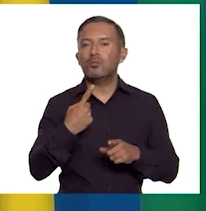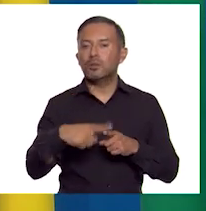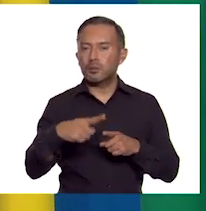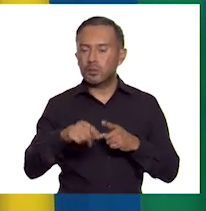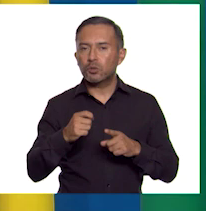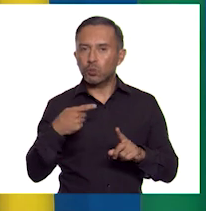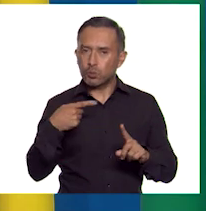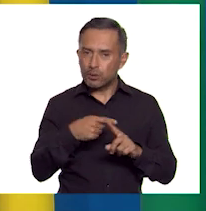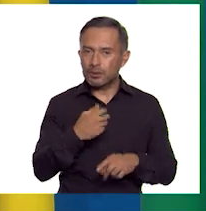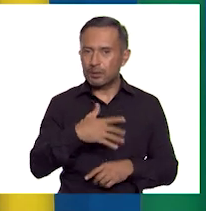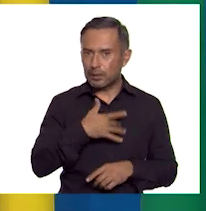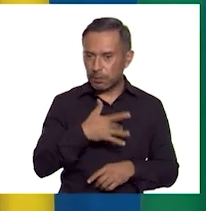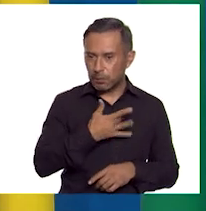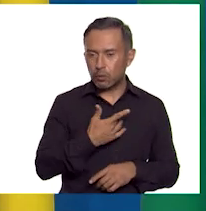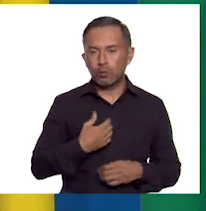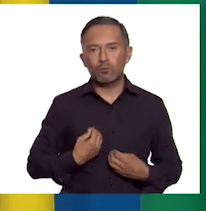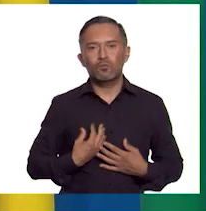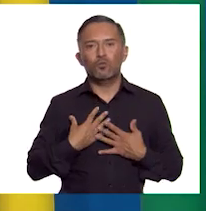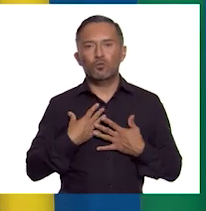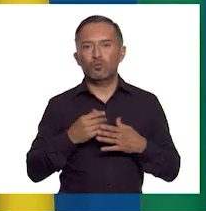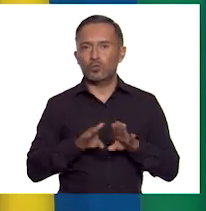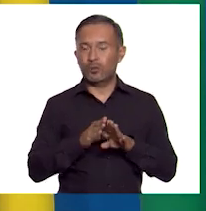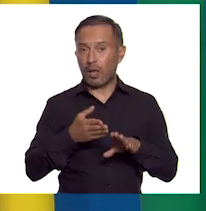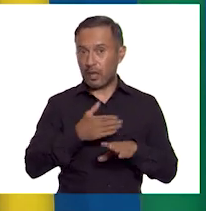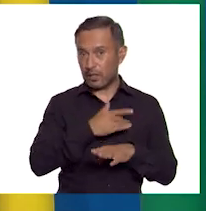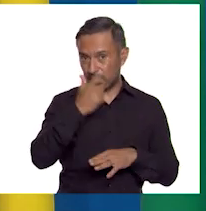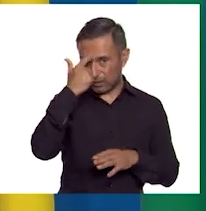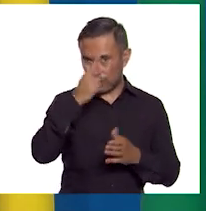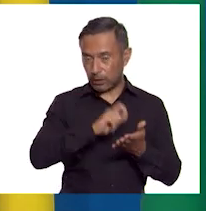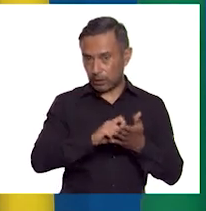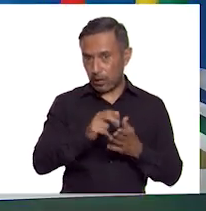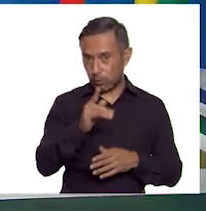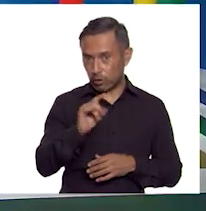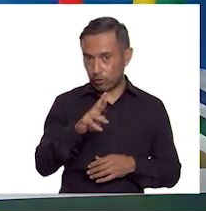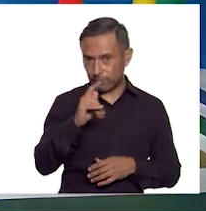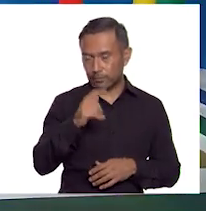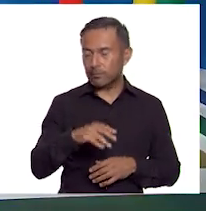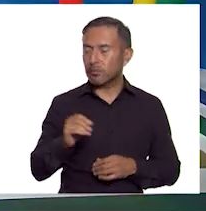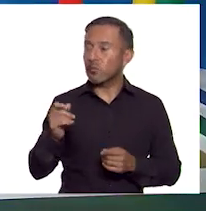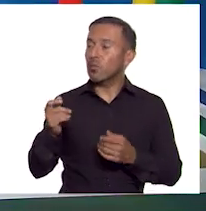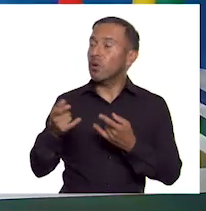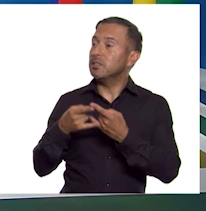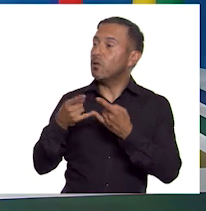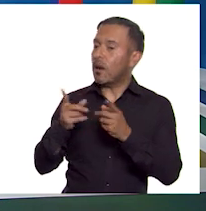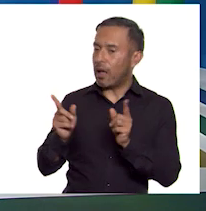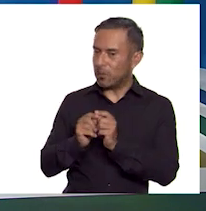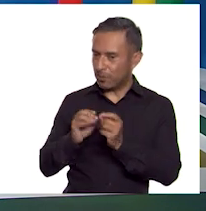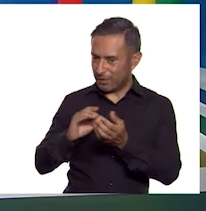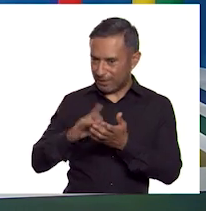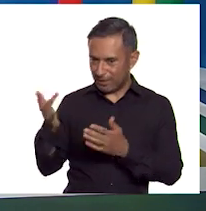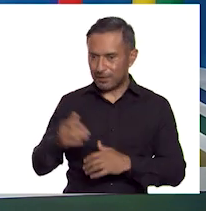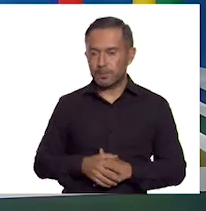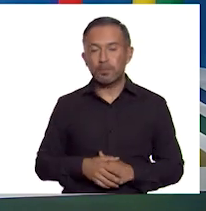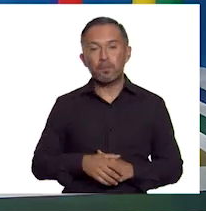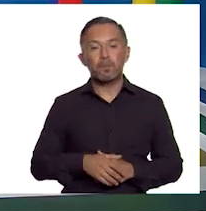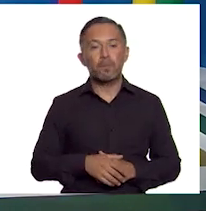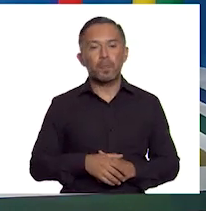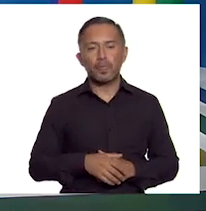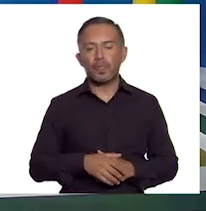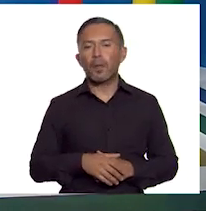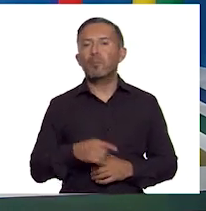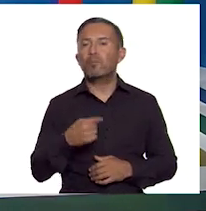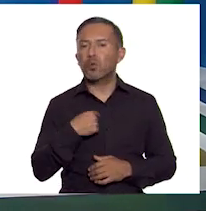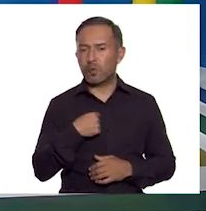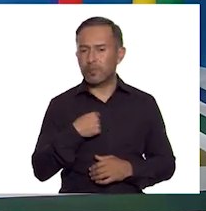los sentimientos con los que los imaginó el autor. Gracias por el repaso, Juan Carlos. Yo voy a leer las descripciones